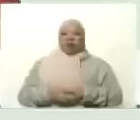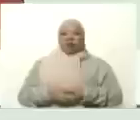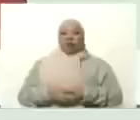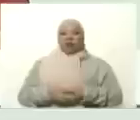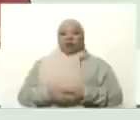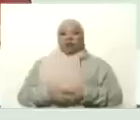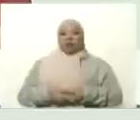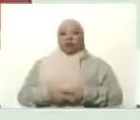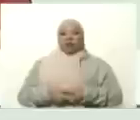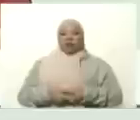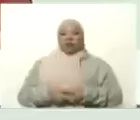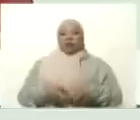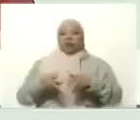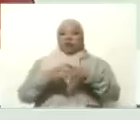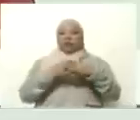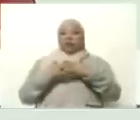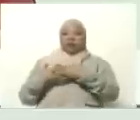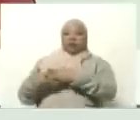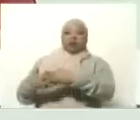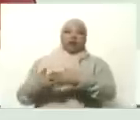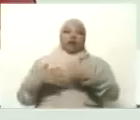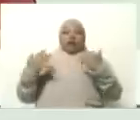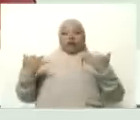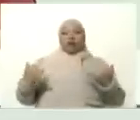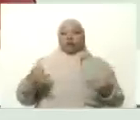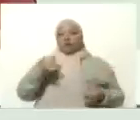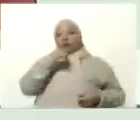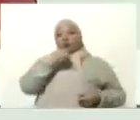eso, cuando Estados Unidos